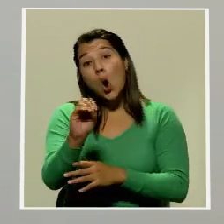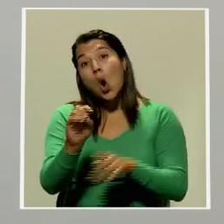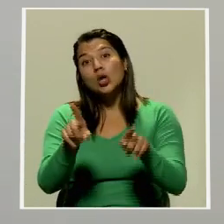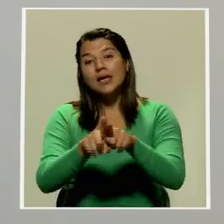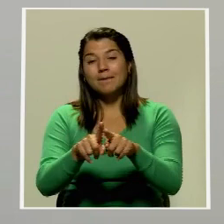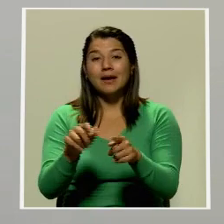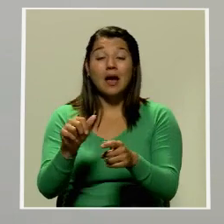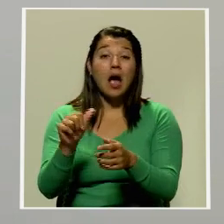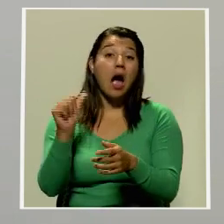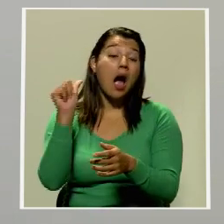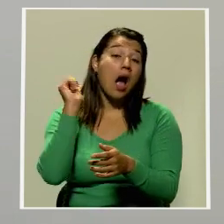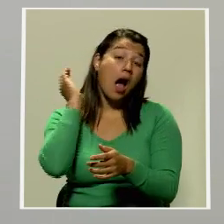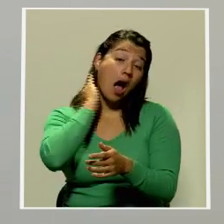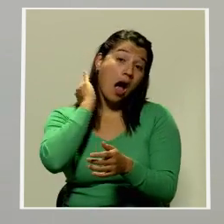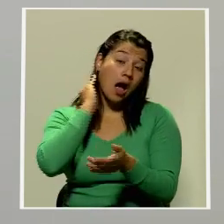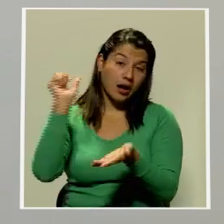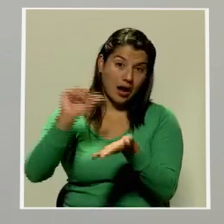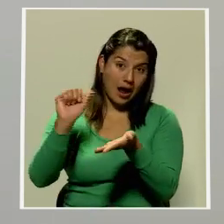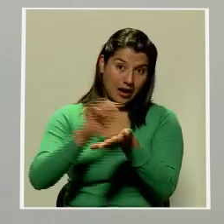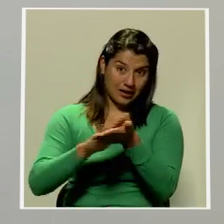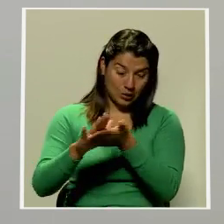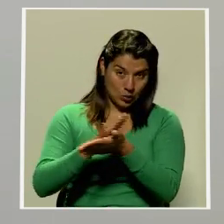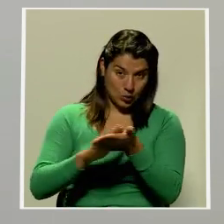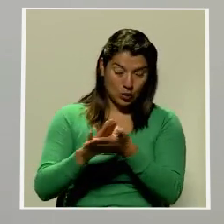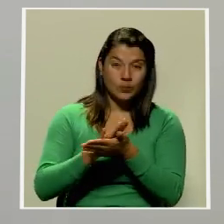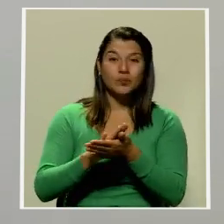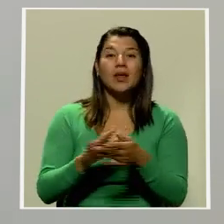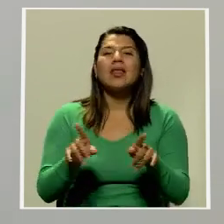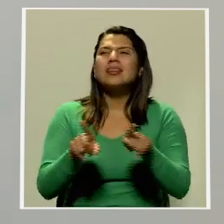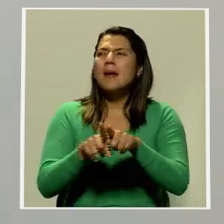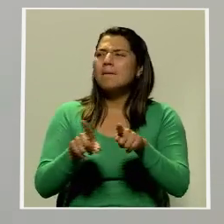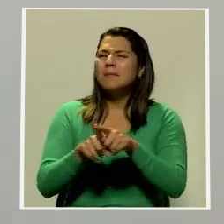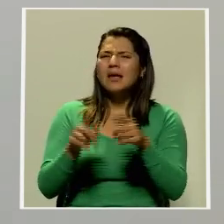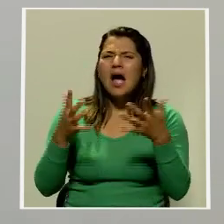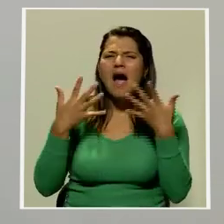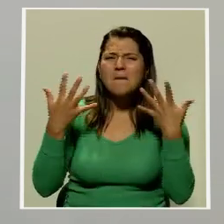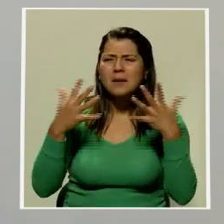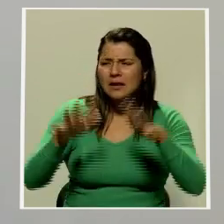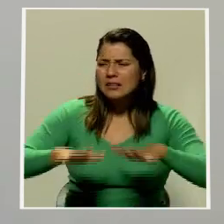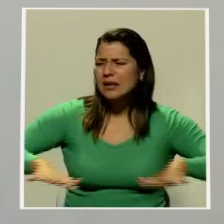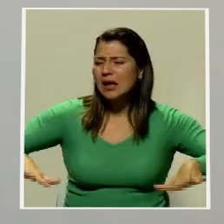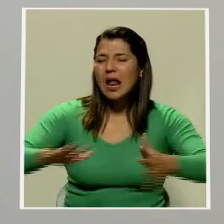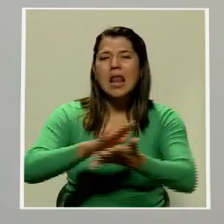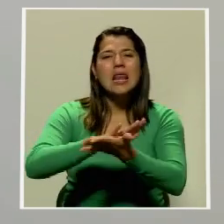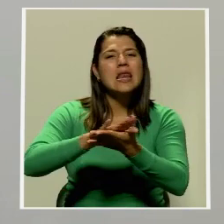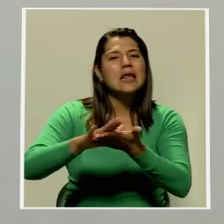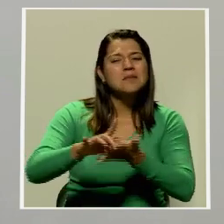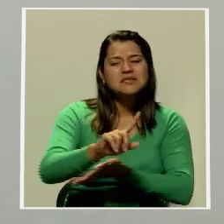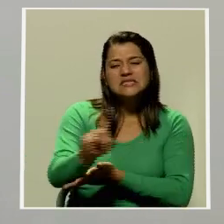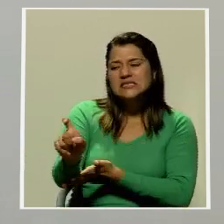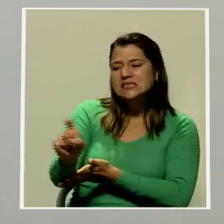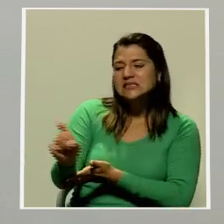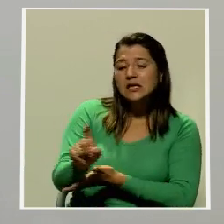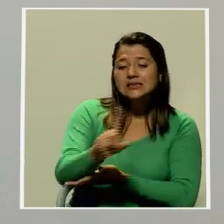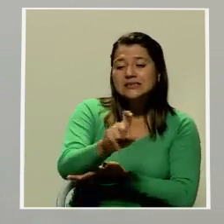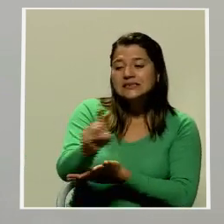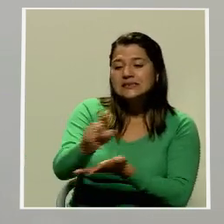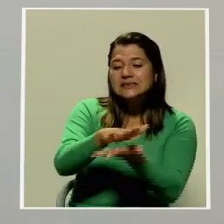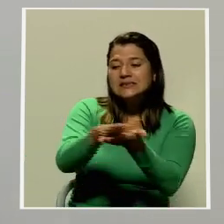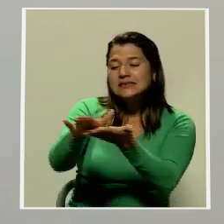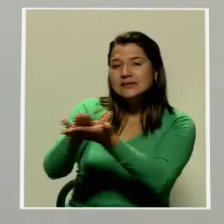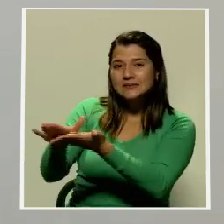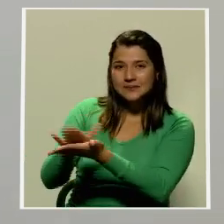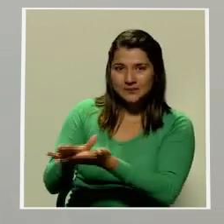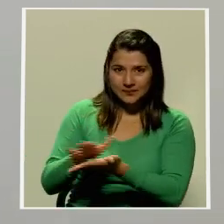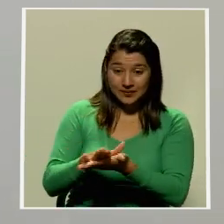alcohólica. La higiene ambiental, que implica tener limpios todos los espacios que eventualmente pueden